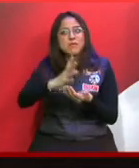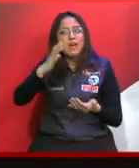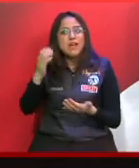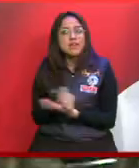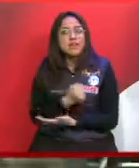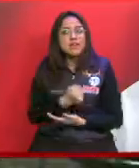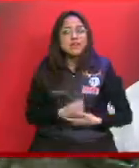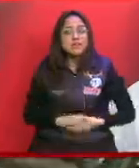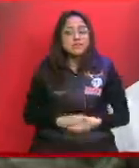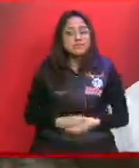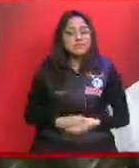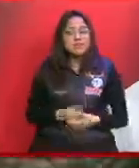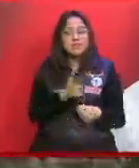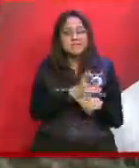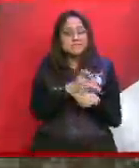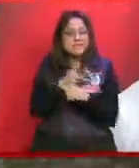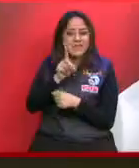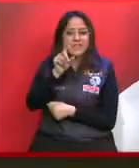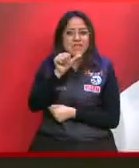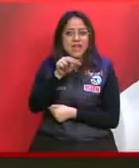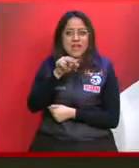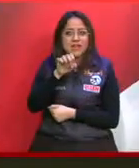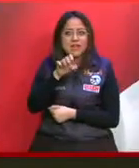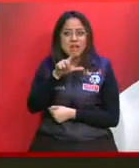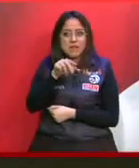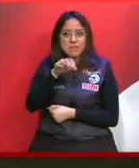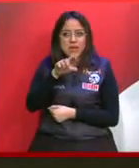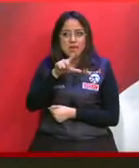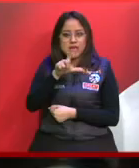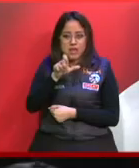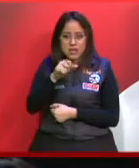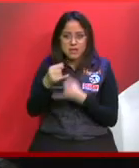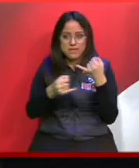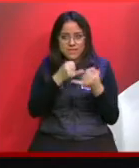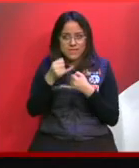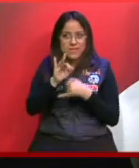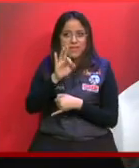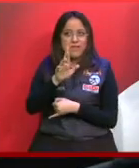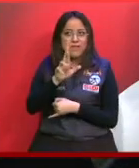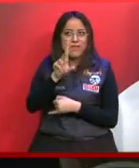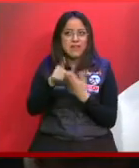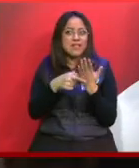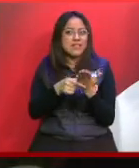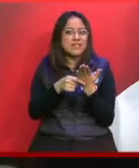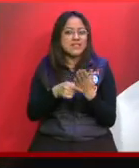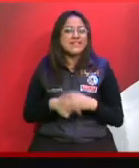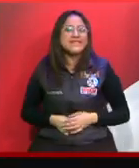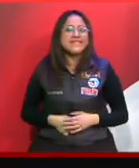Con imágenes de Daniel Miguel, para Juguetón, Fer Gallardo.